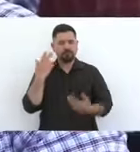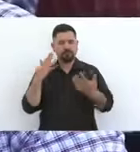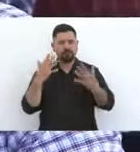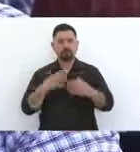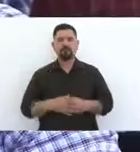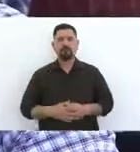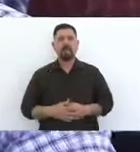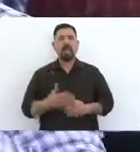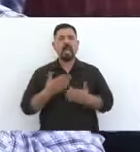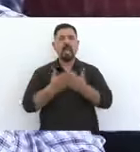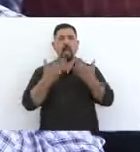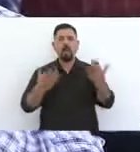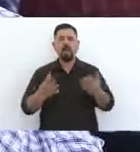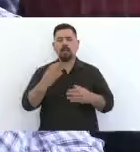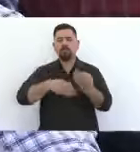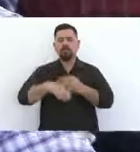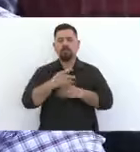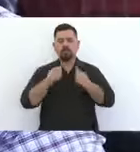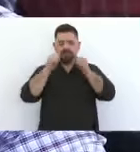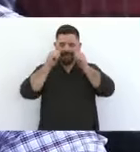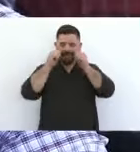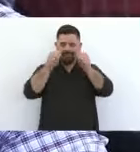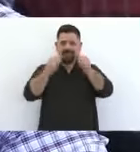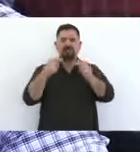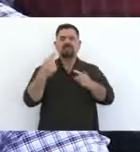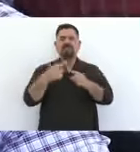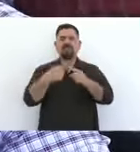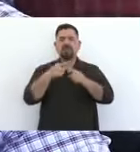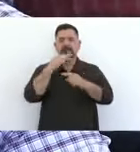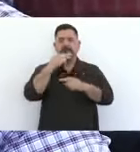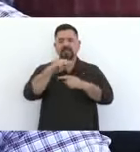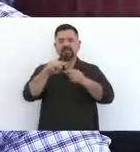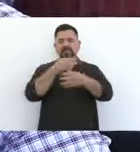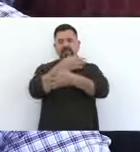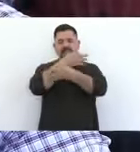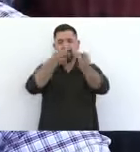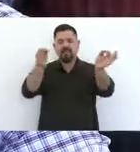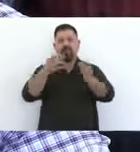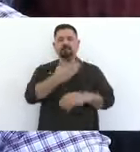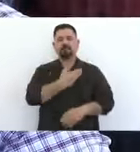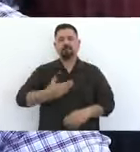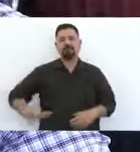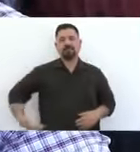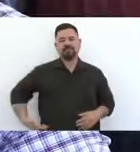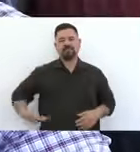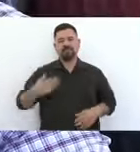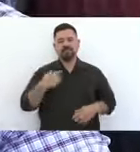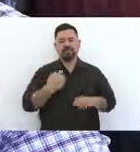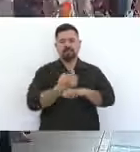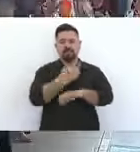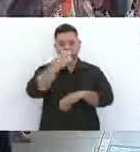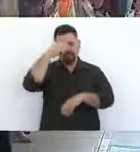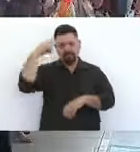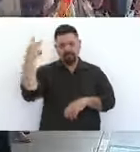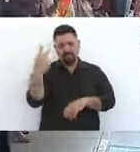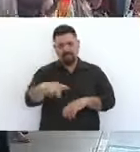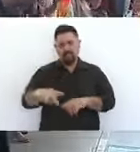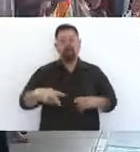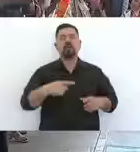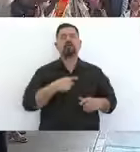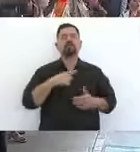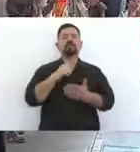Estimado público, escucharemos el mensaje que nos dirige el presidente constitucional de los Estados Unidos Mexicanos,